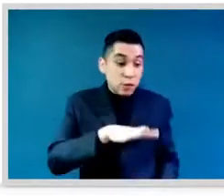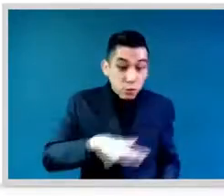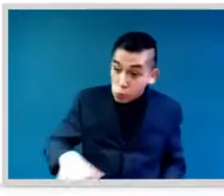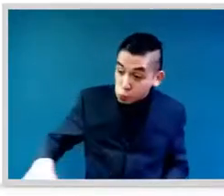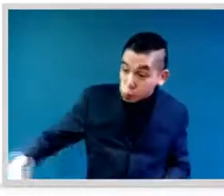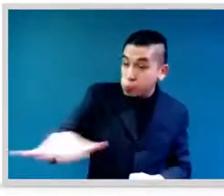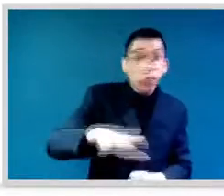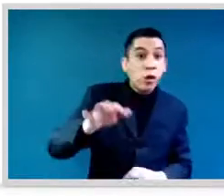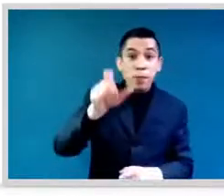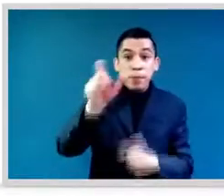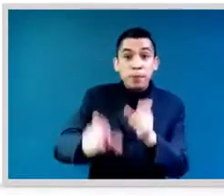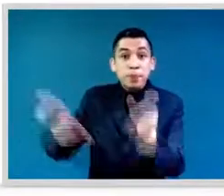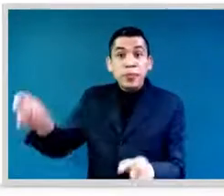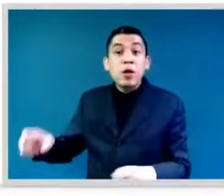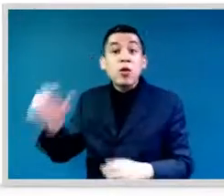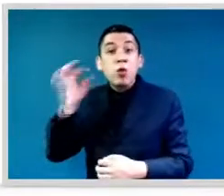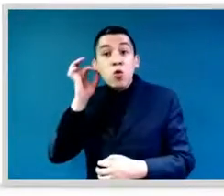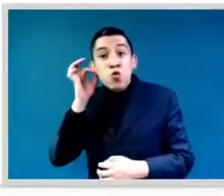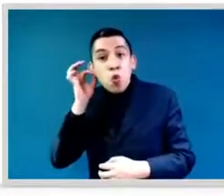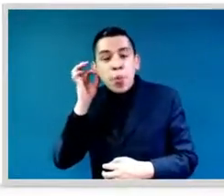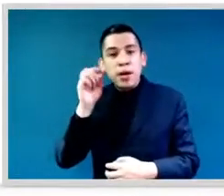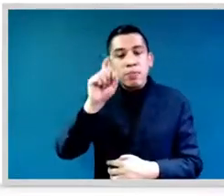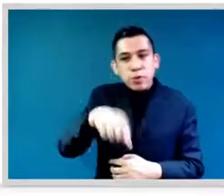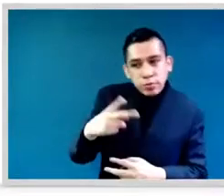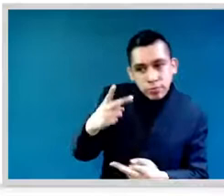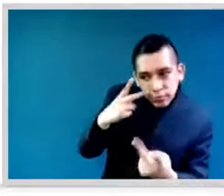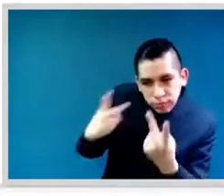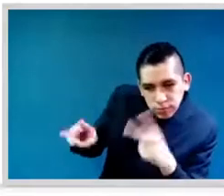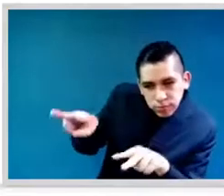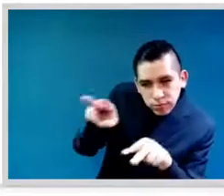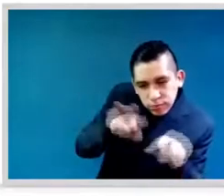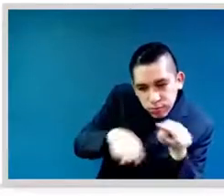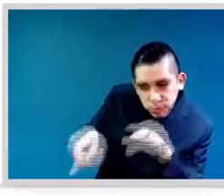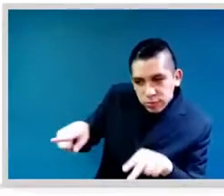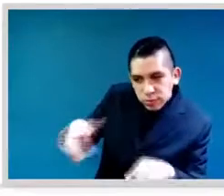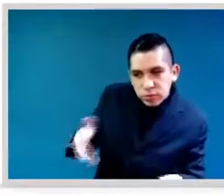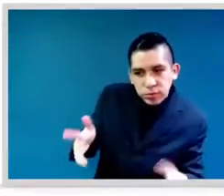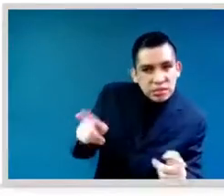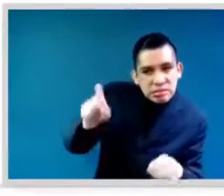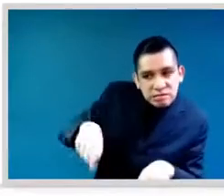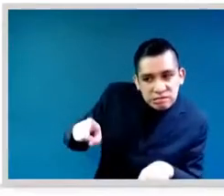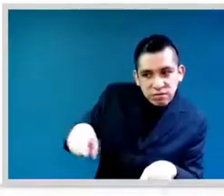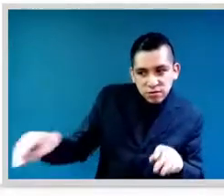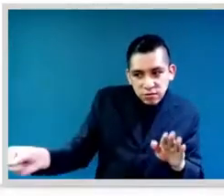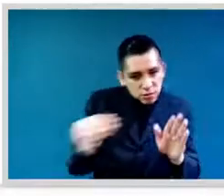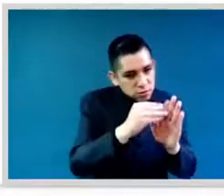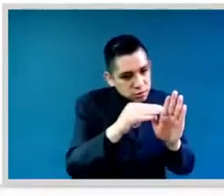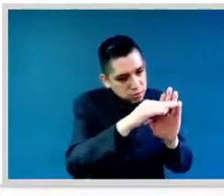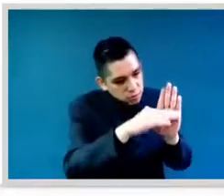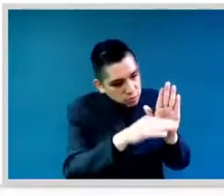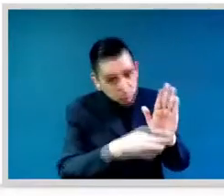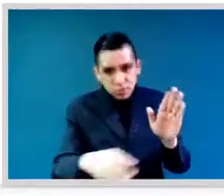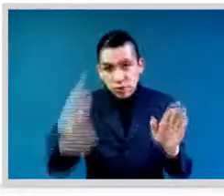las que marquen la pauta de las acciones globales. En este sentido, en México,